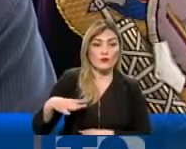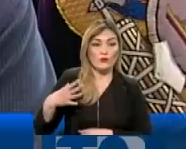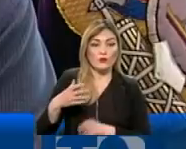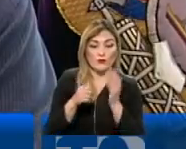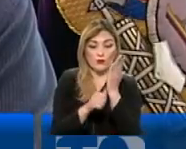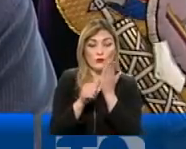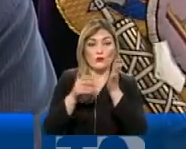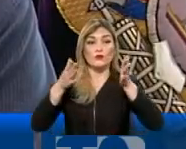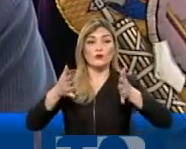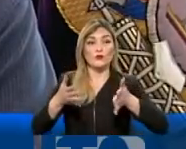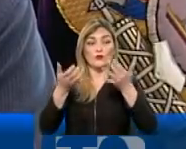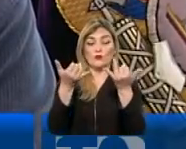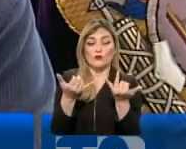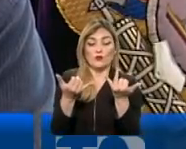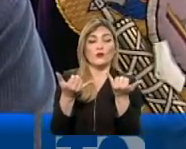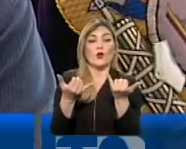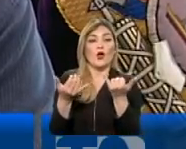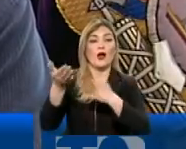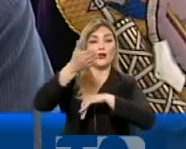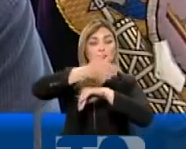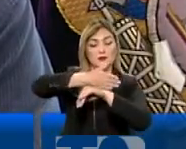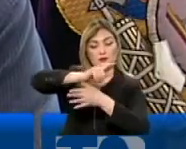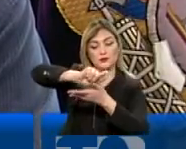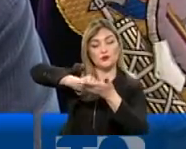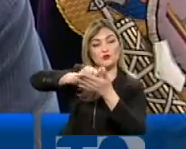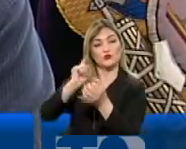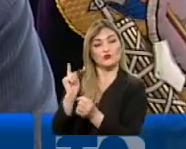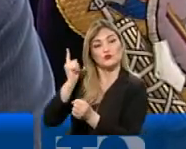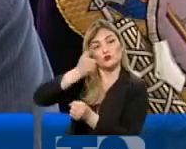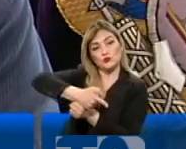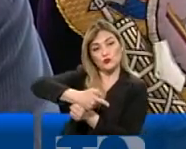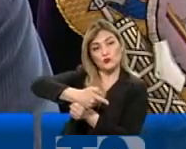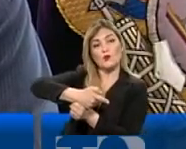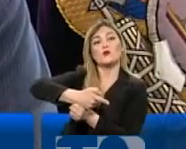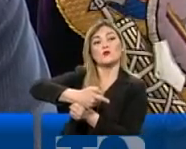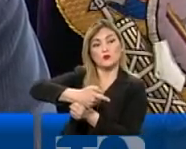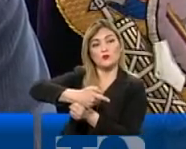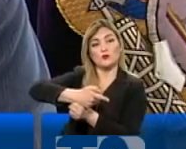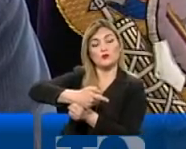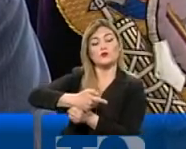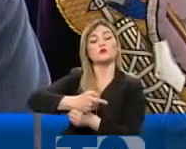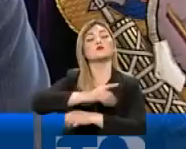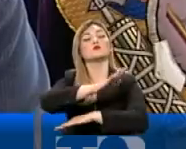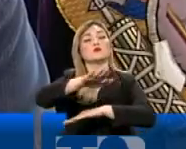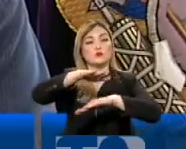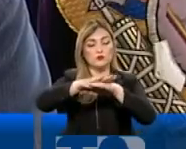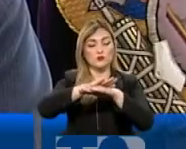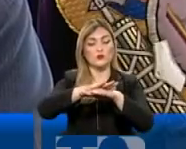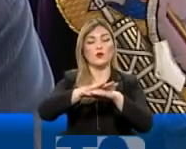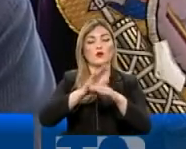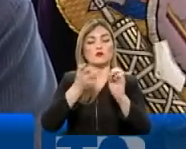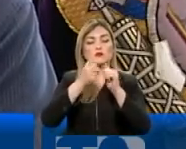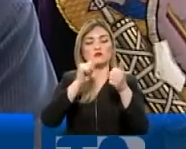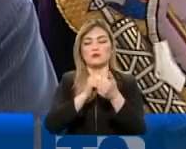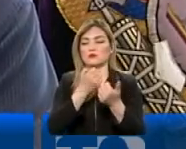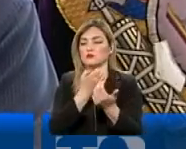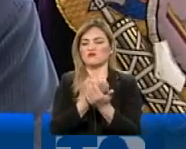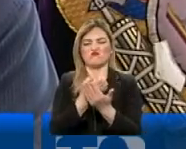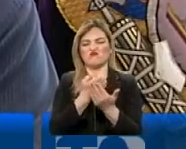hoy ministros, porque hace un momento firmé ya el decreto respectivo, acerca de la situación por la que está pasando el